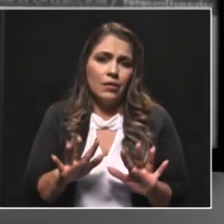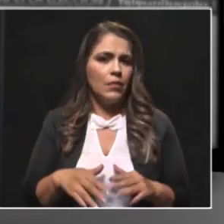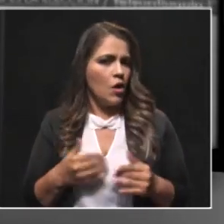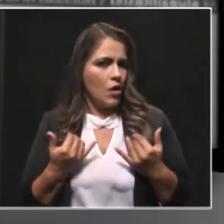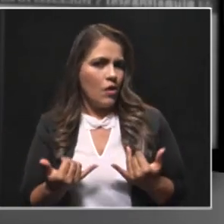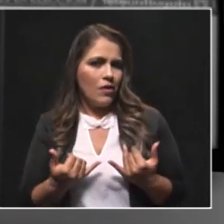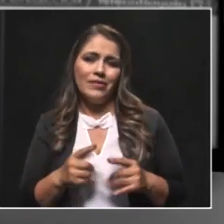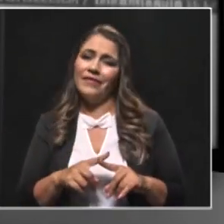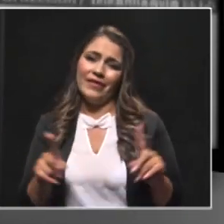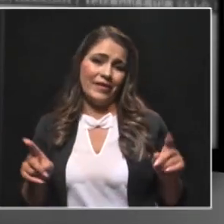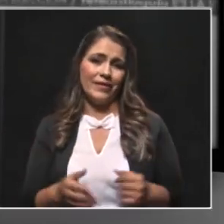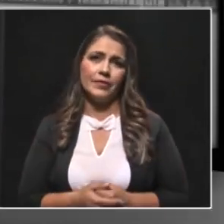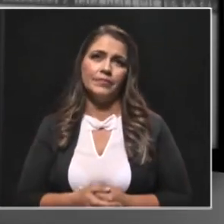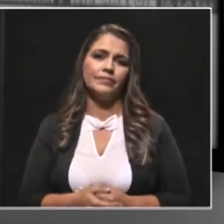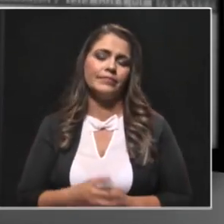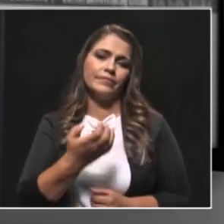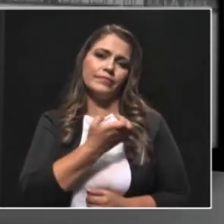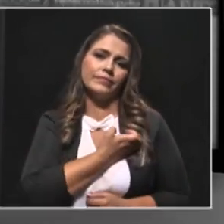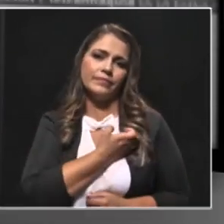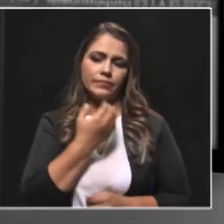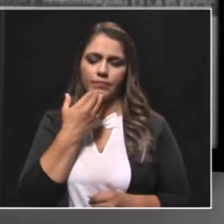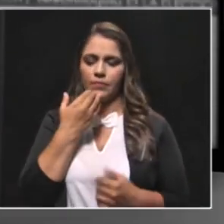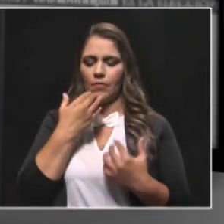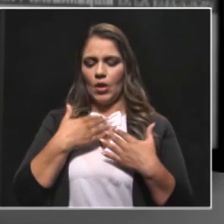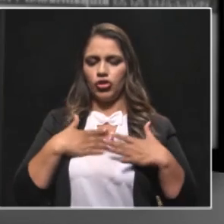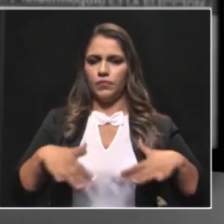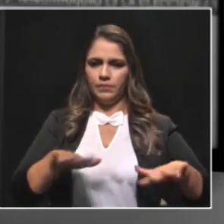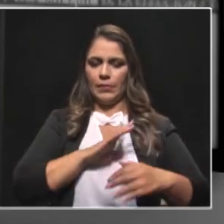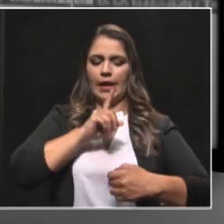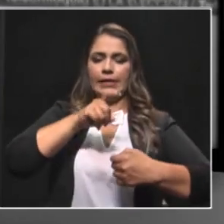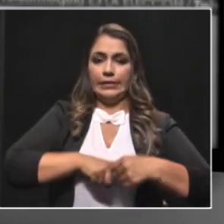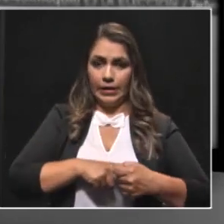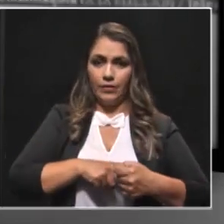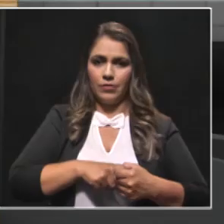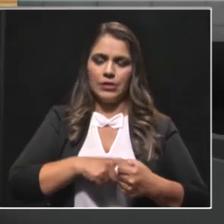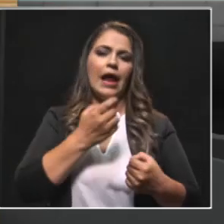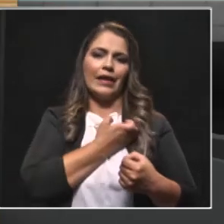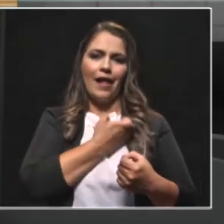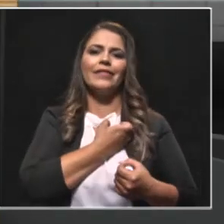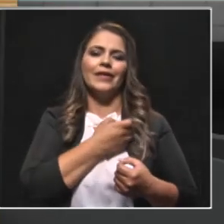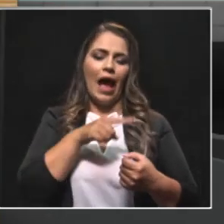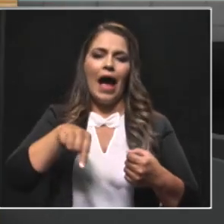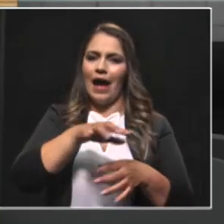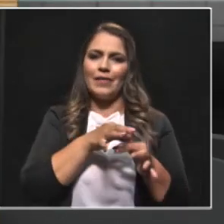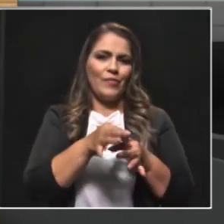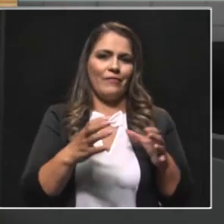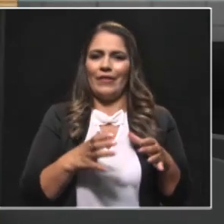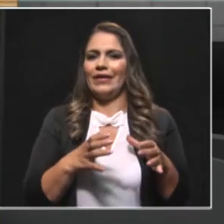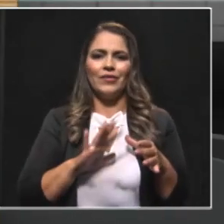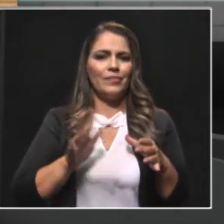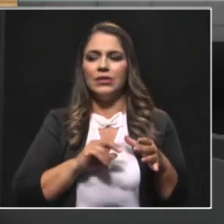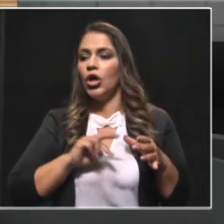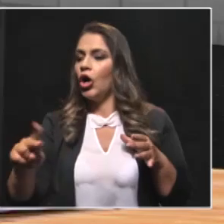Ahora la diferencia es que yo puedo elegir solo el alcalde donde esté inscrito y ahí está la clave. Hoy es, digamos, que la disputa es mayor,